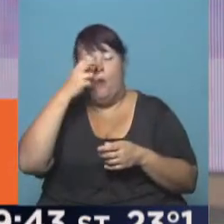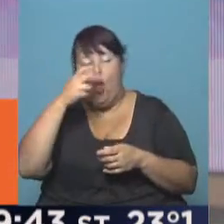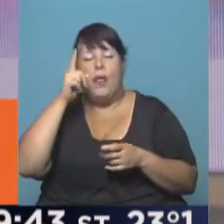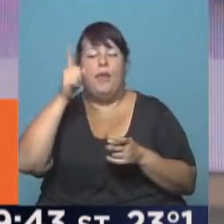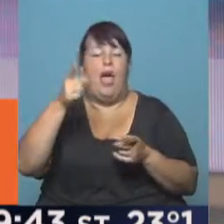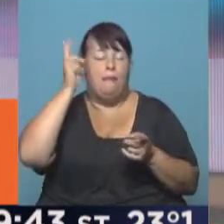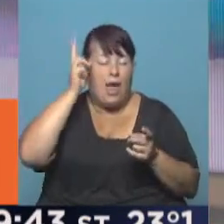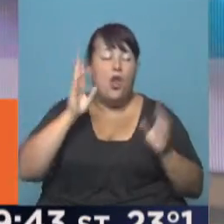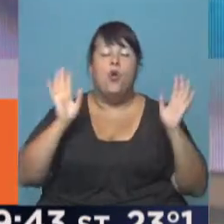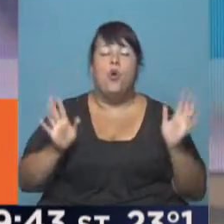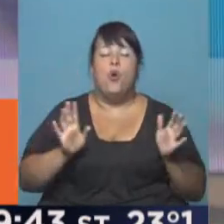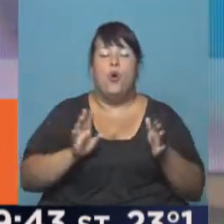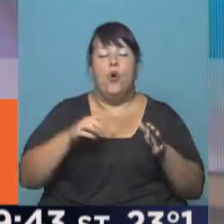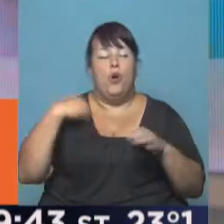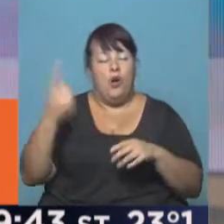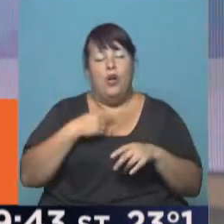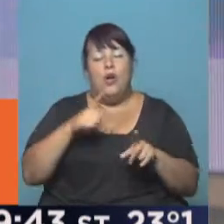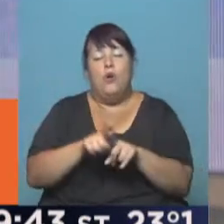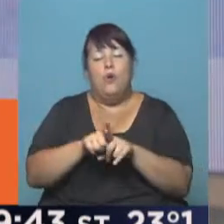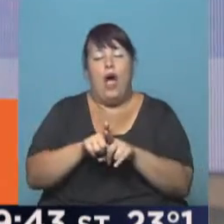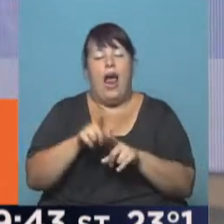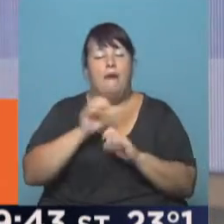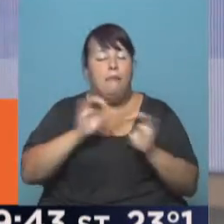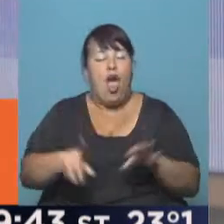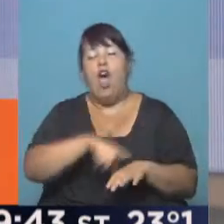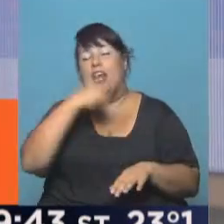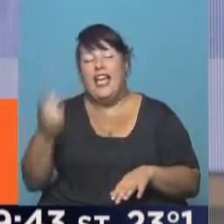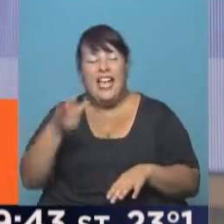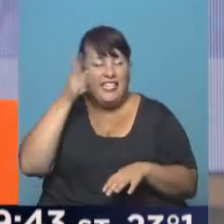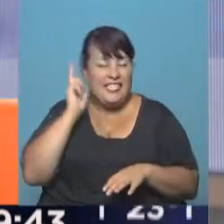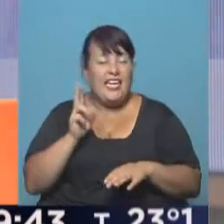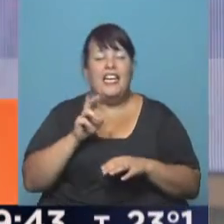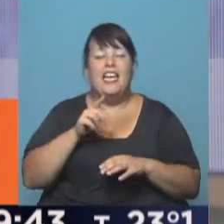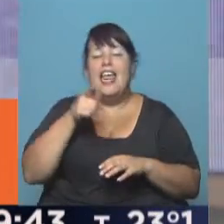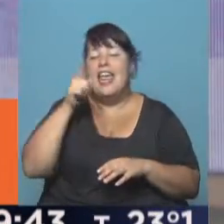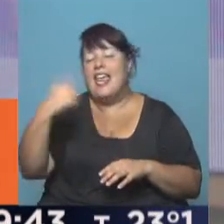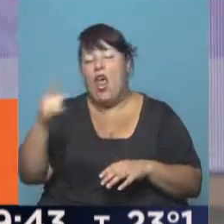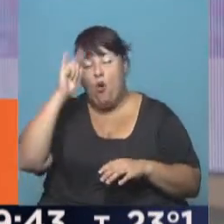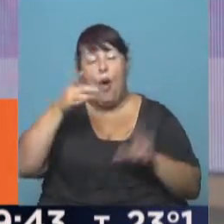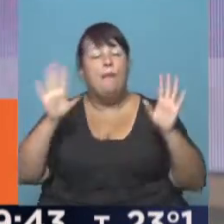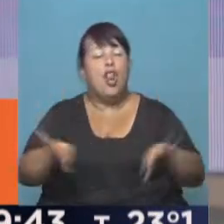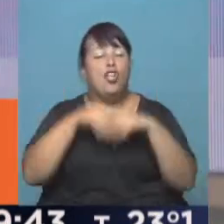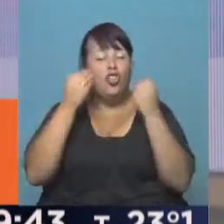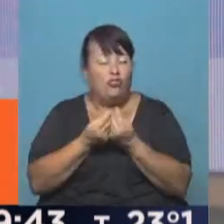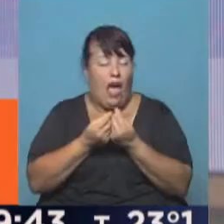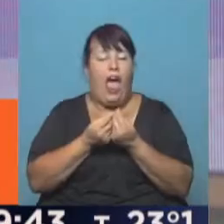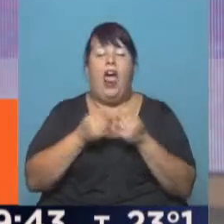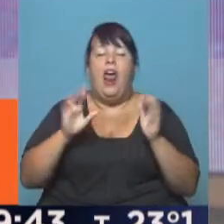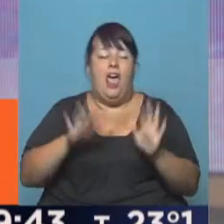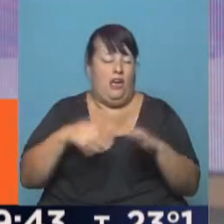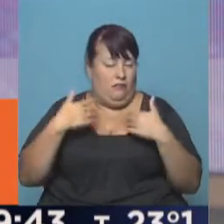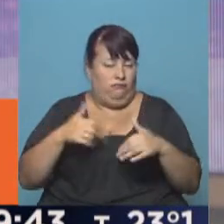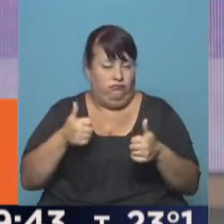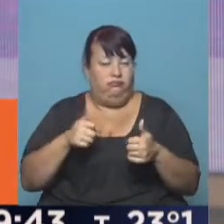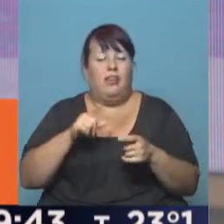Perú, y estamos un poco peor que Chile y que Uruguay, pero las cifras no son